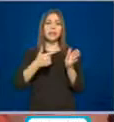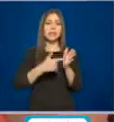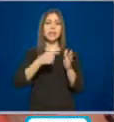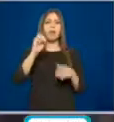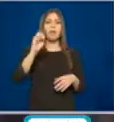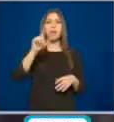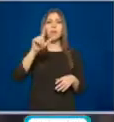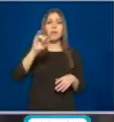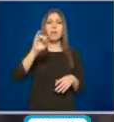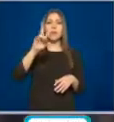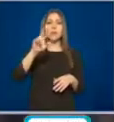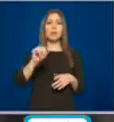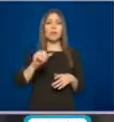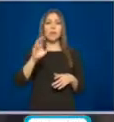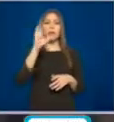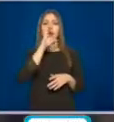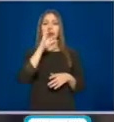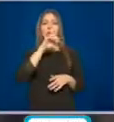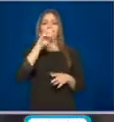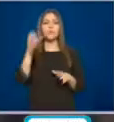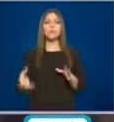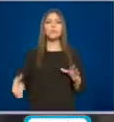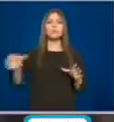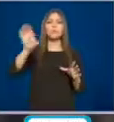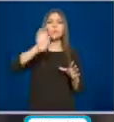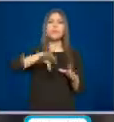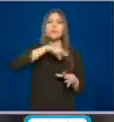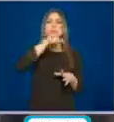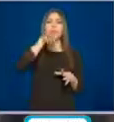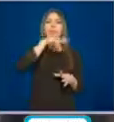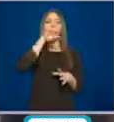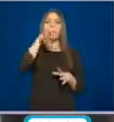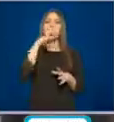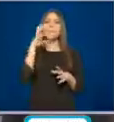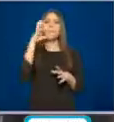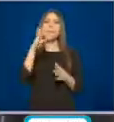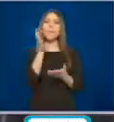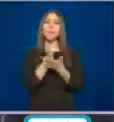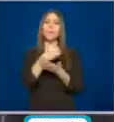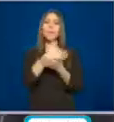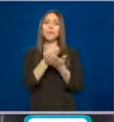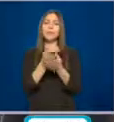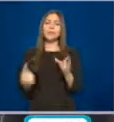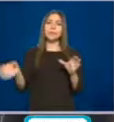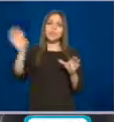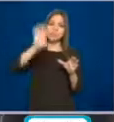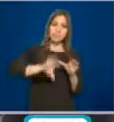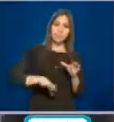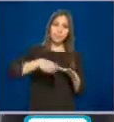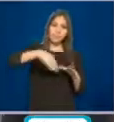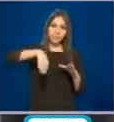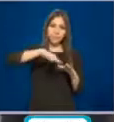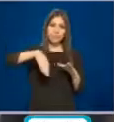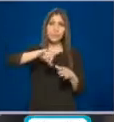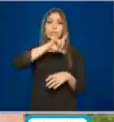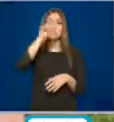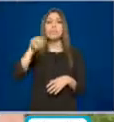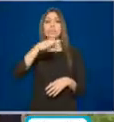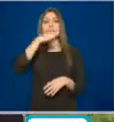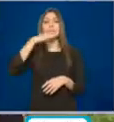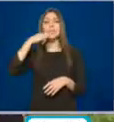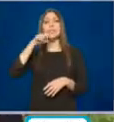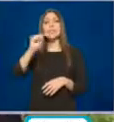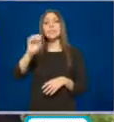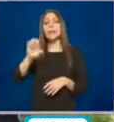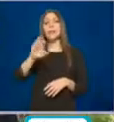de oliva y lo calentamos para acitronar nuestra Nuestra cebolla. cebolliki. Nuestra cebolla. Eso. Ahora tenemos chile serrano. Yo en